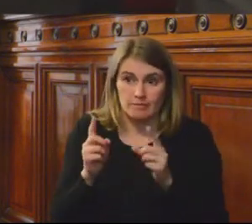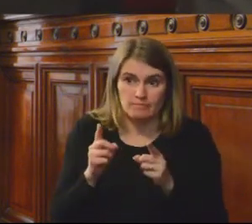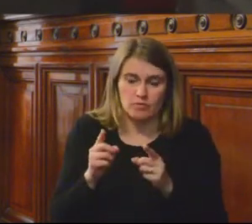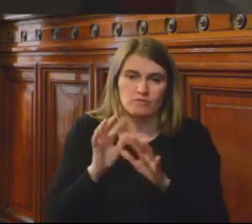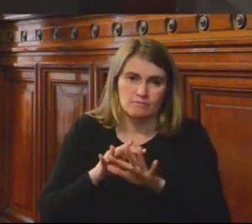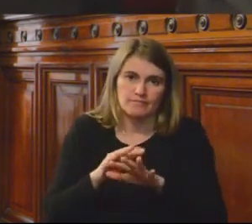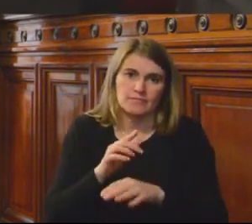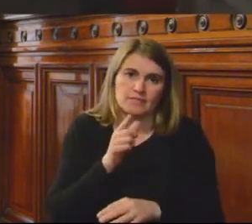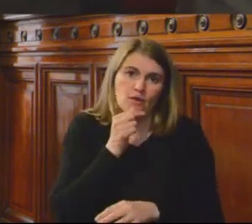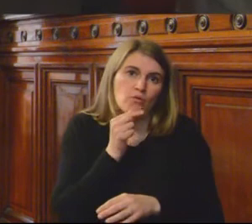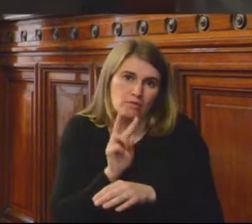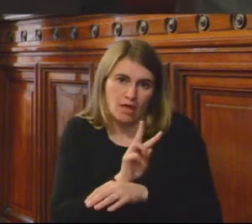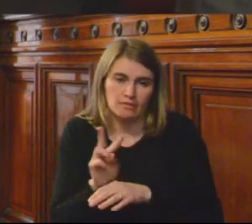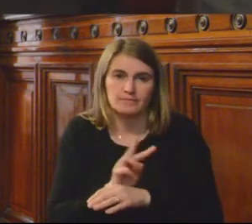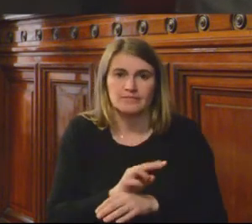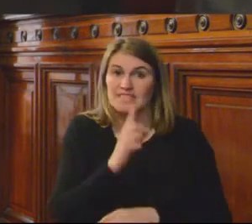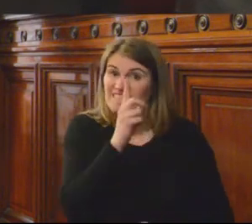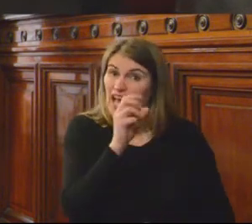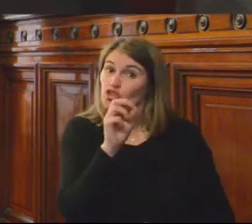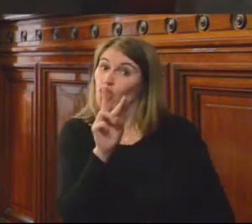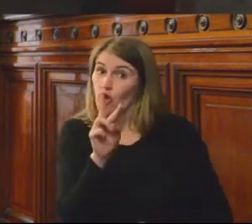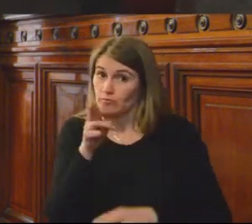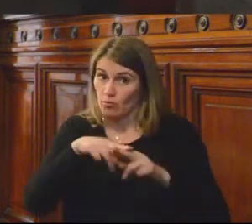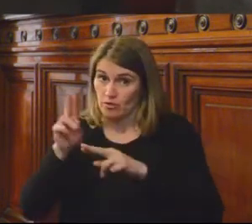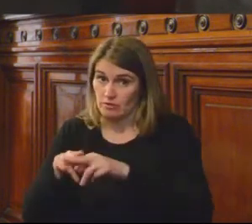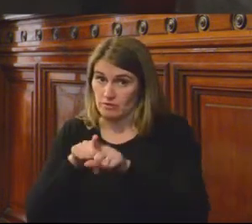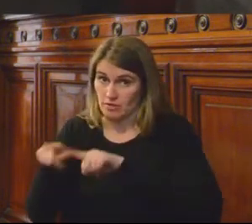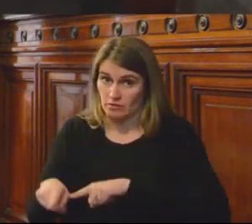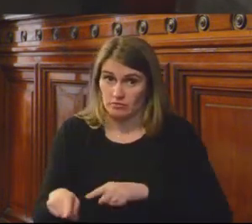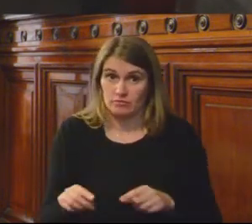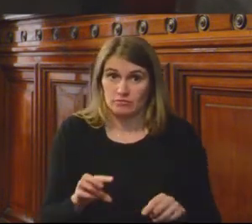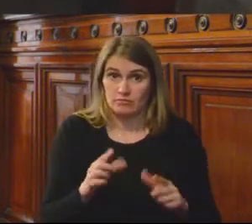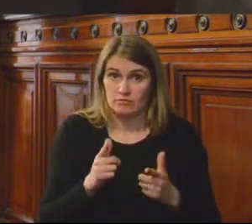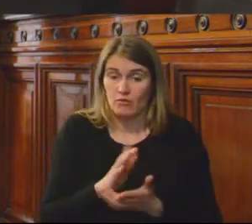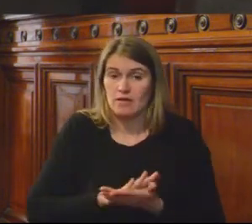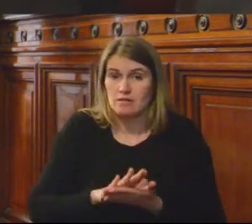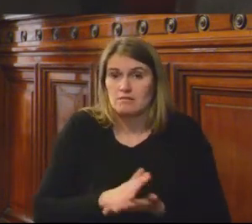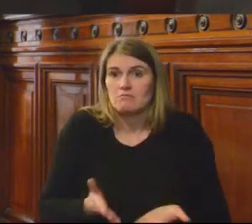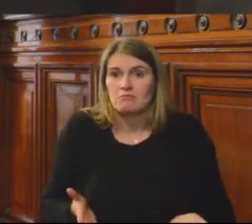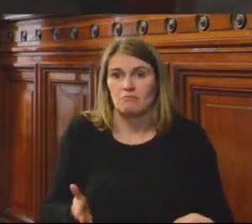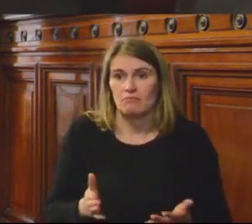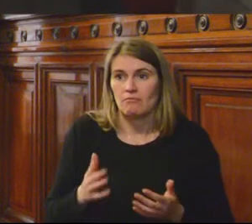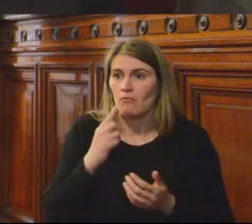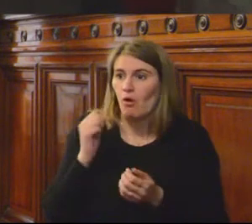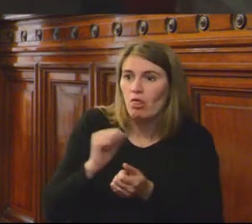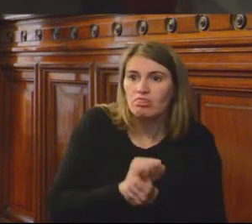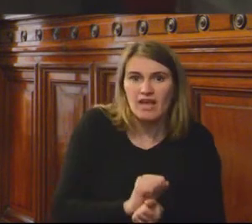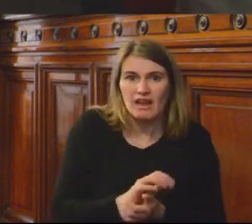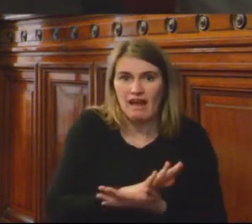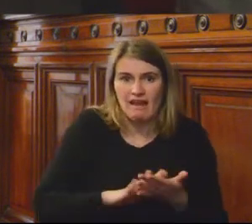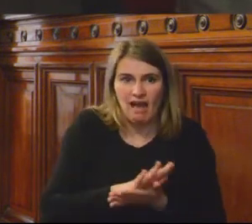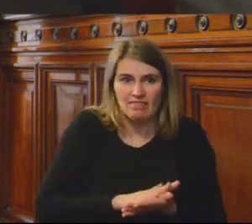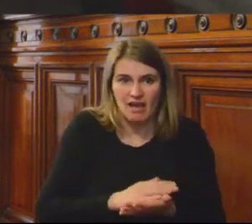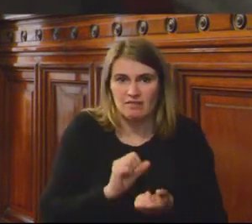cuerpos de seguridad del Estado. 102. No se ha producido ni una sola condena, ni una sola condena